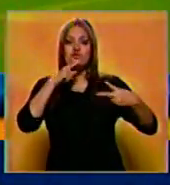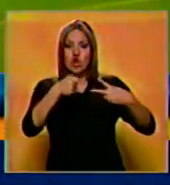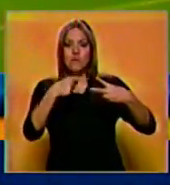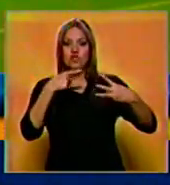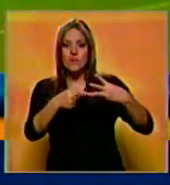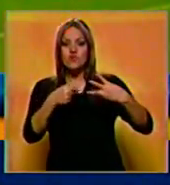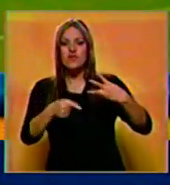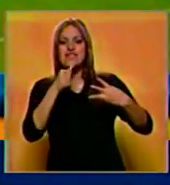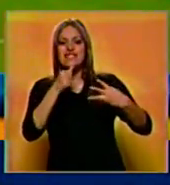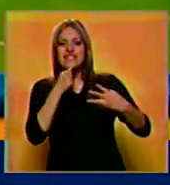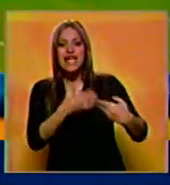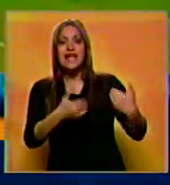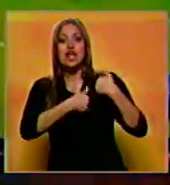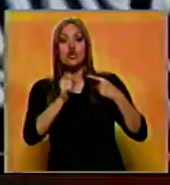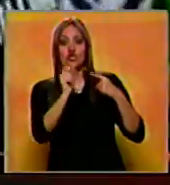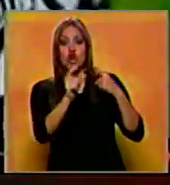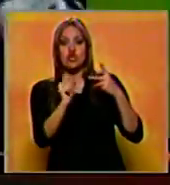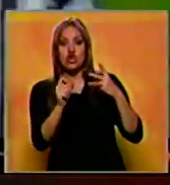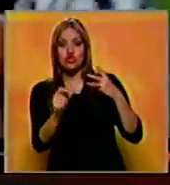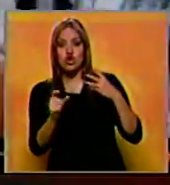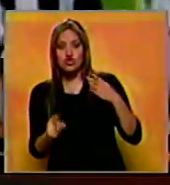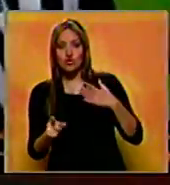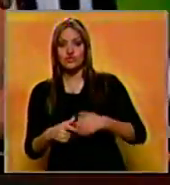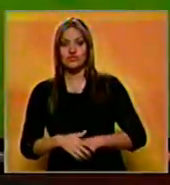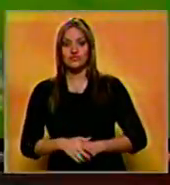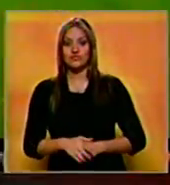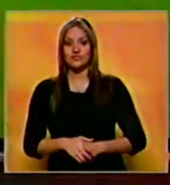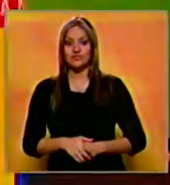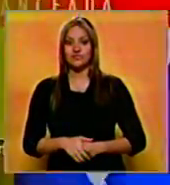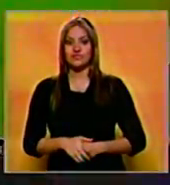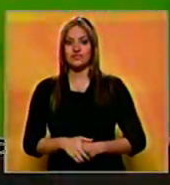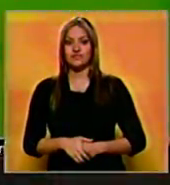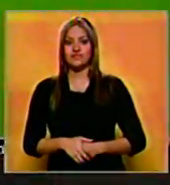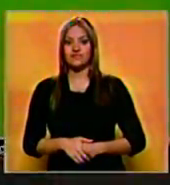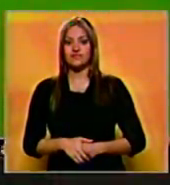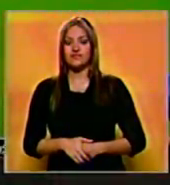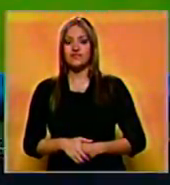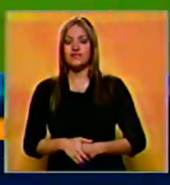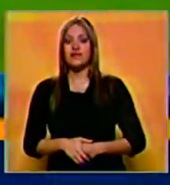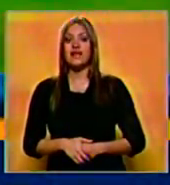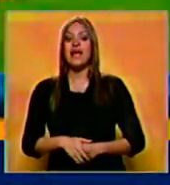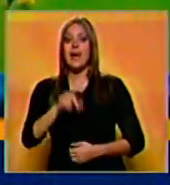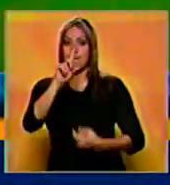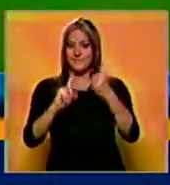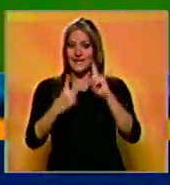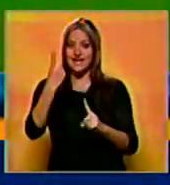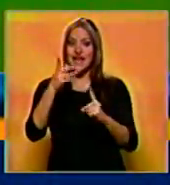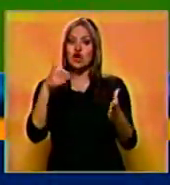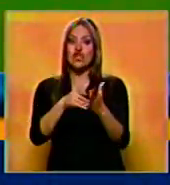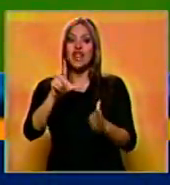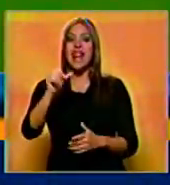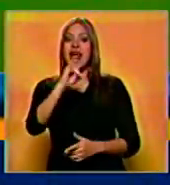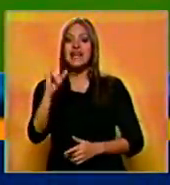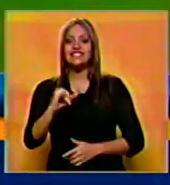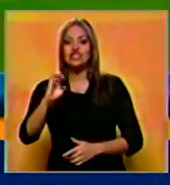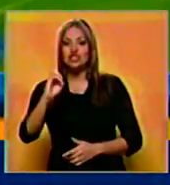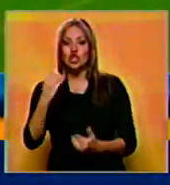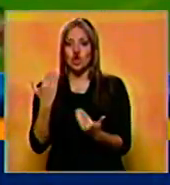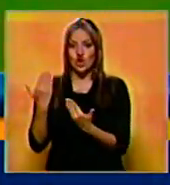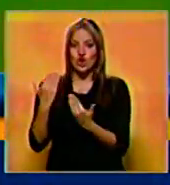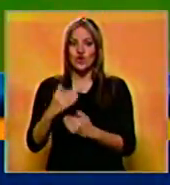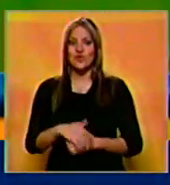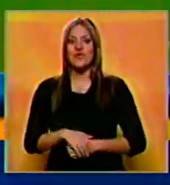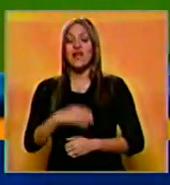Leonardo Bonucci marcaron los tantos juventinos. El Milan y la Lazio pactaron 1 en el Giuseppe Meazza. Kaká,